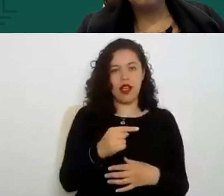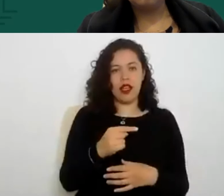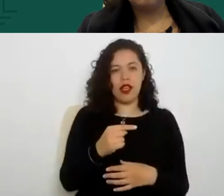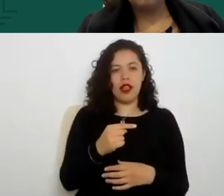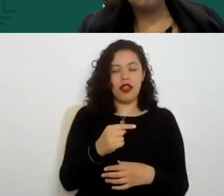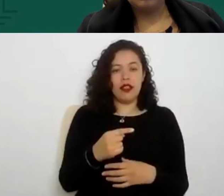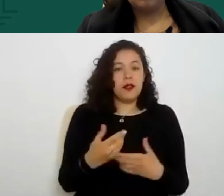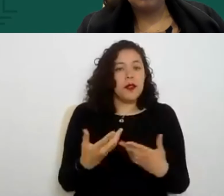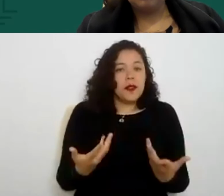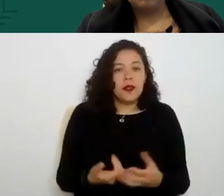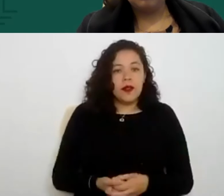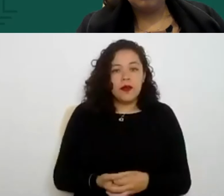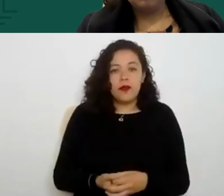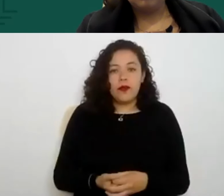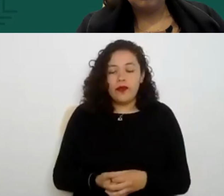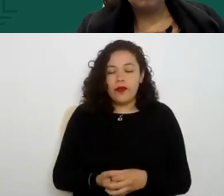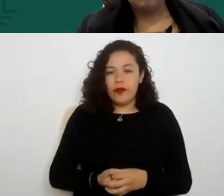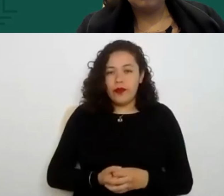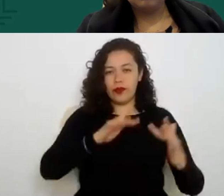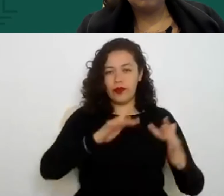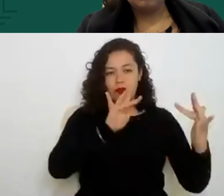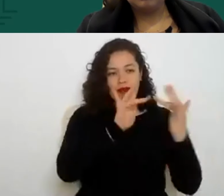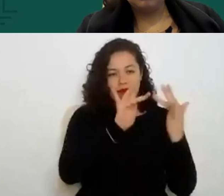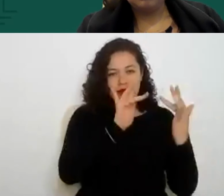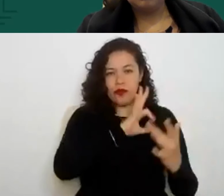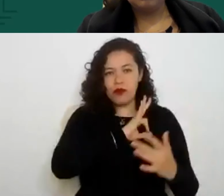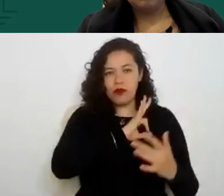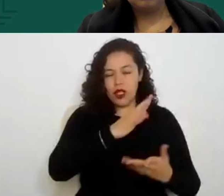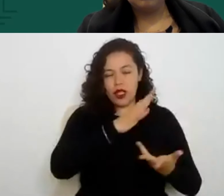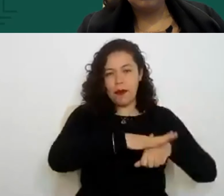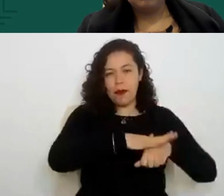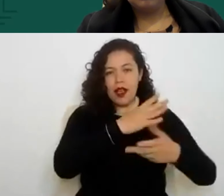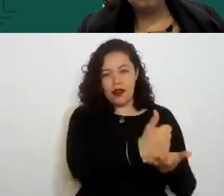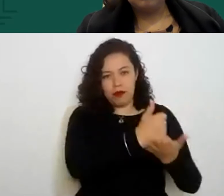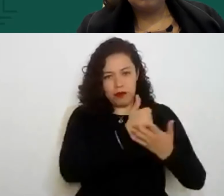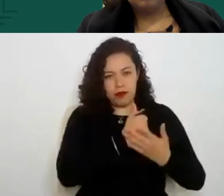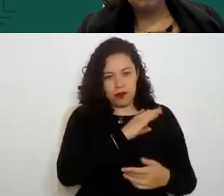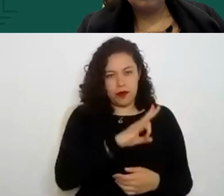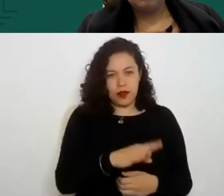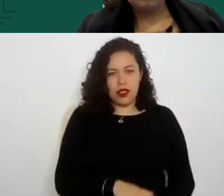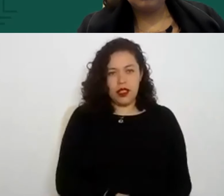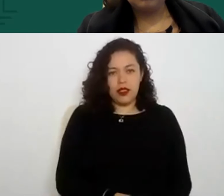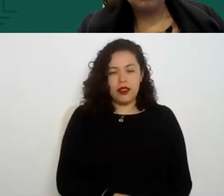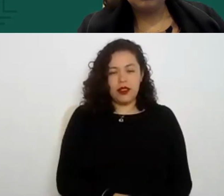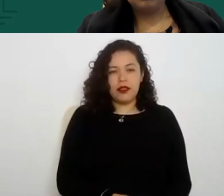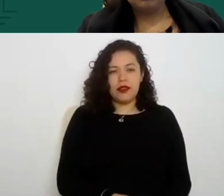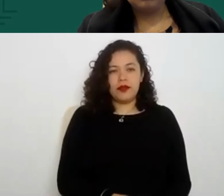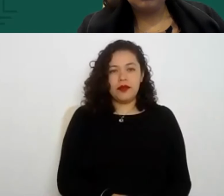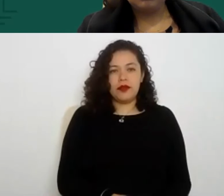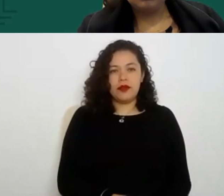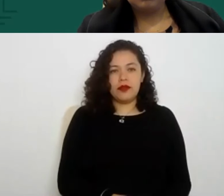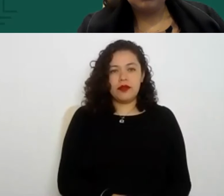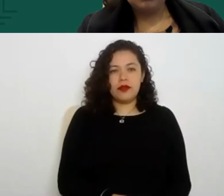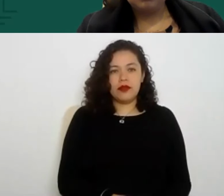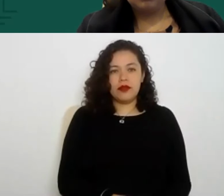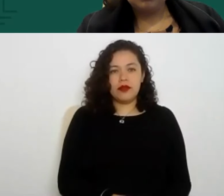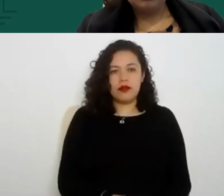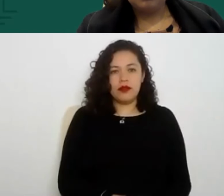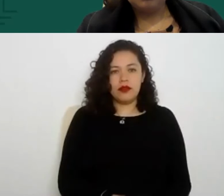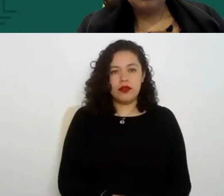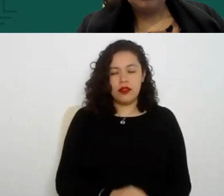vínculos que nos pueden generar valor, ¿no? Oye, pues una fundación, perdón, les voy a decir otra cosa, los medios tradicionales,